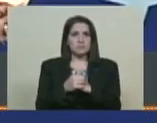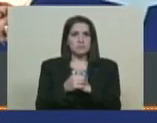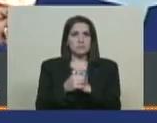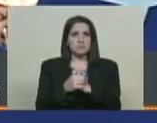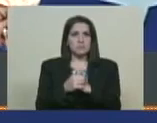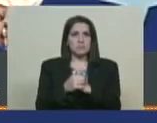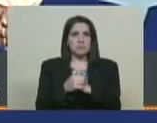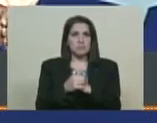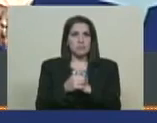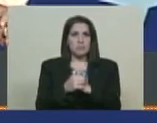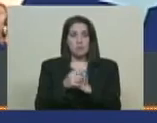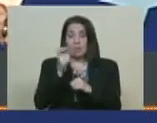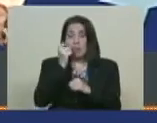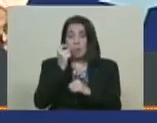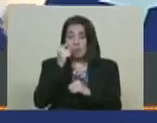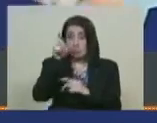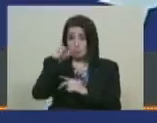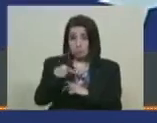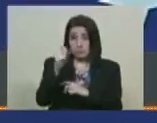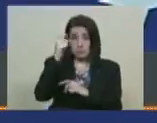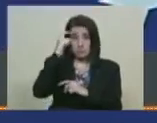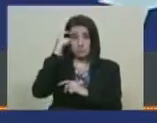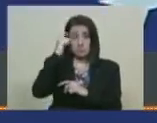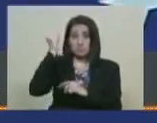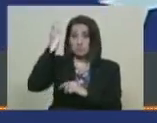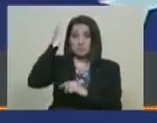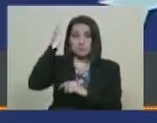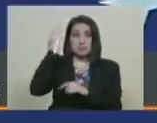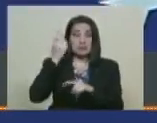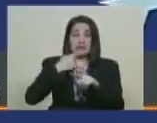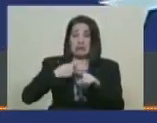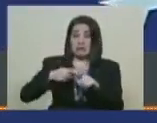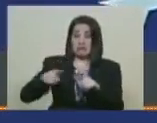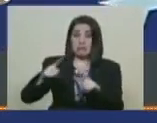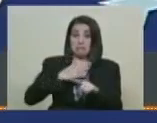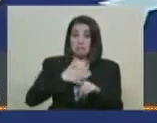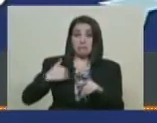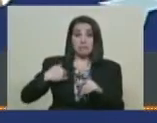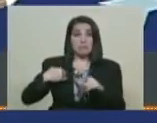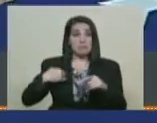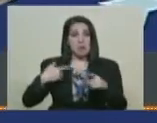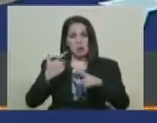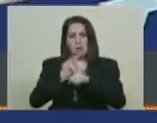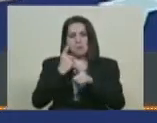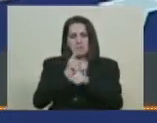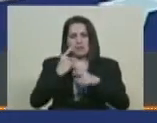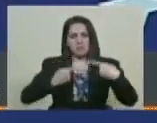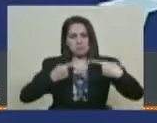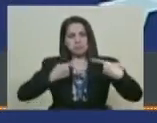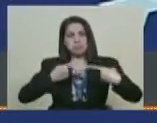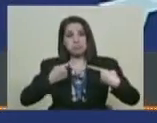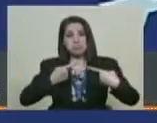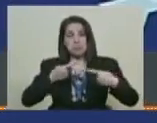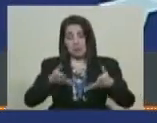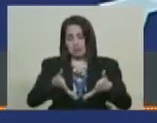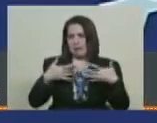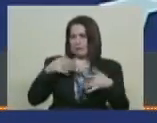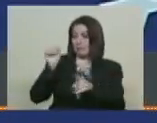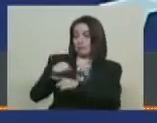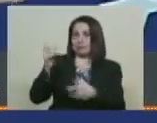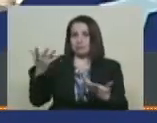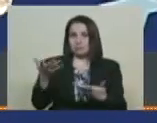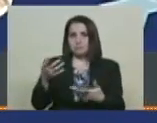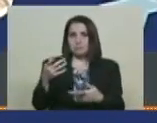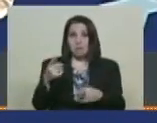Ramos Alup quería competir contigo y ganarte en buena lid. Tú dices que tú tenías la mayoría y porque